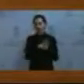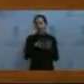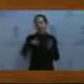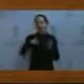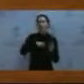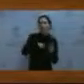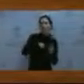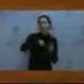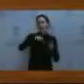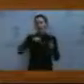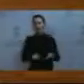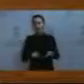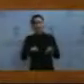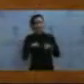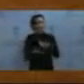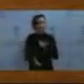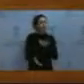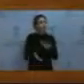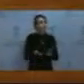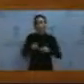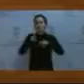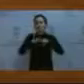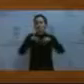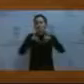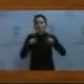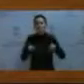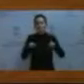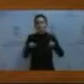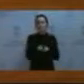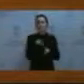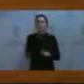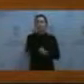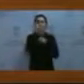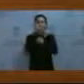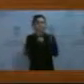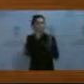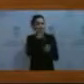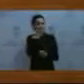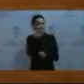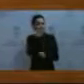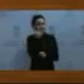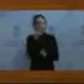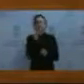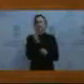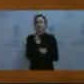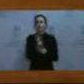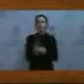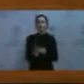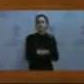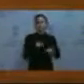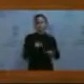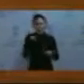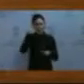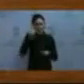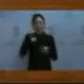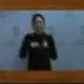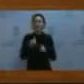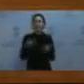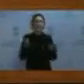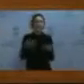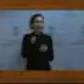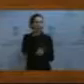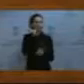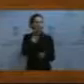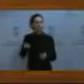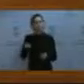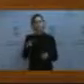funciones de asesoramiento a la Administración del Principado de Asturias, conocer las quejas, las reclamaciones que se le hagan llegar y programar las correspondientes funciones inspectoras. Es